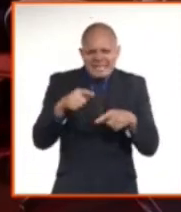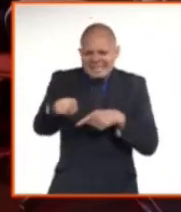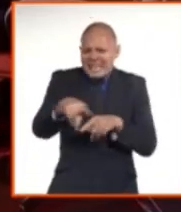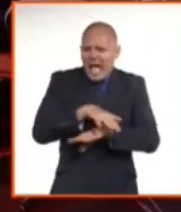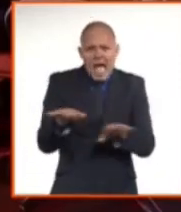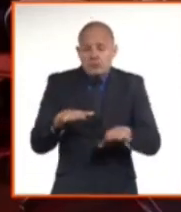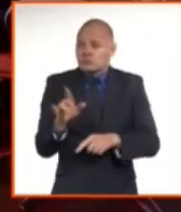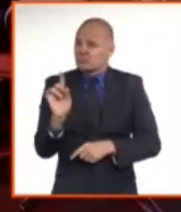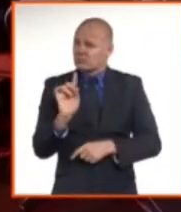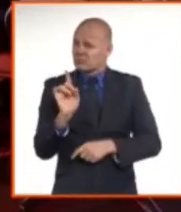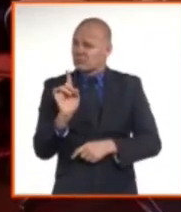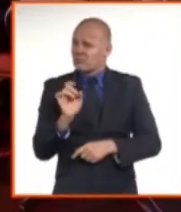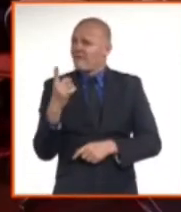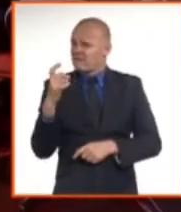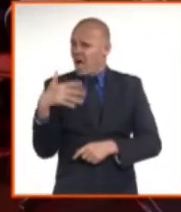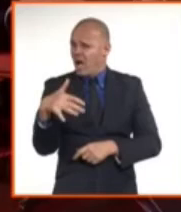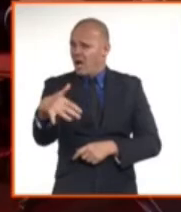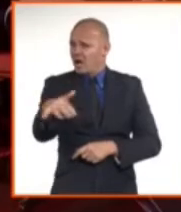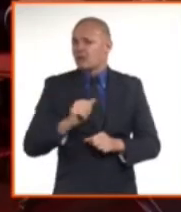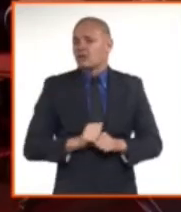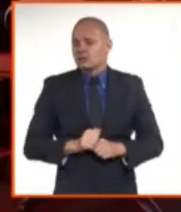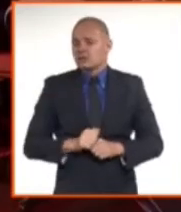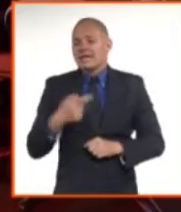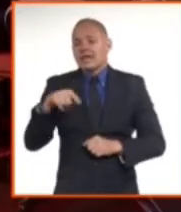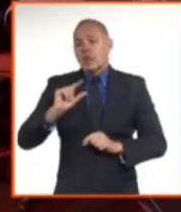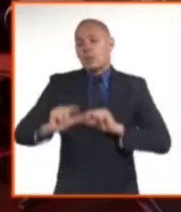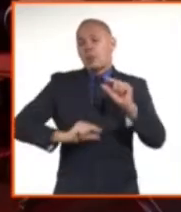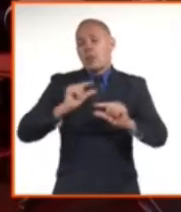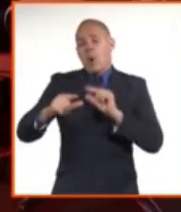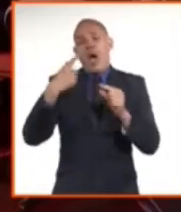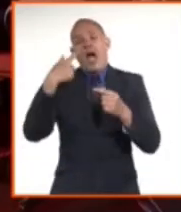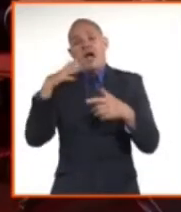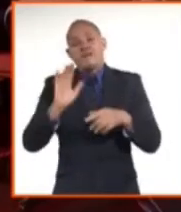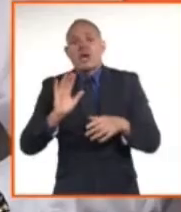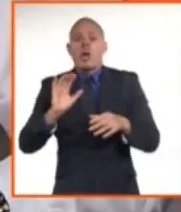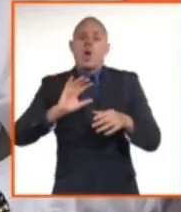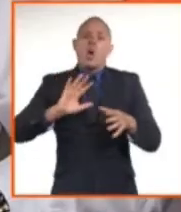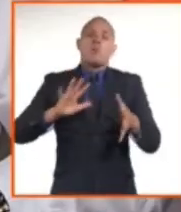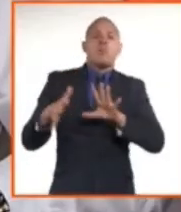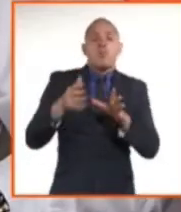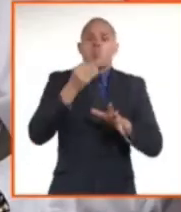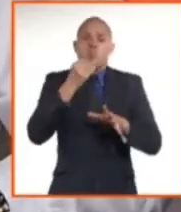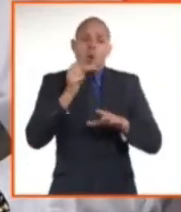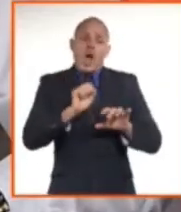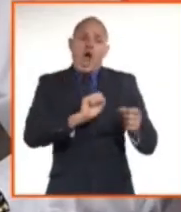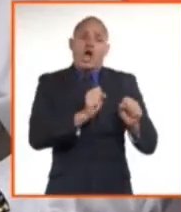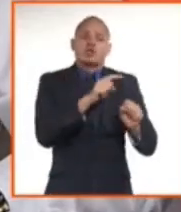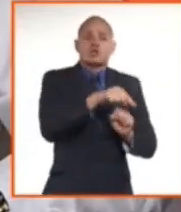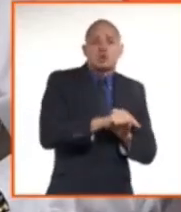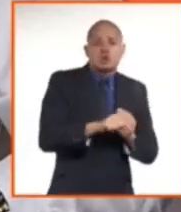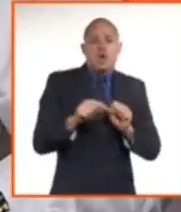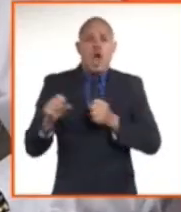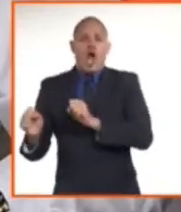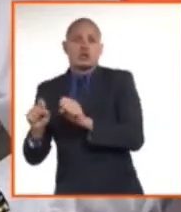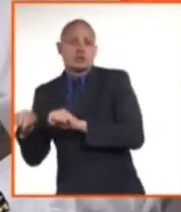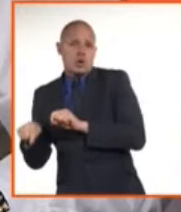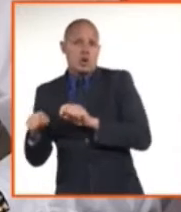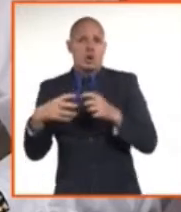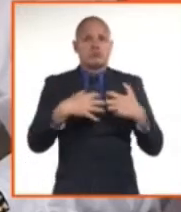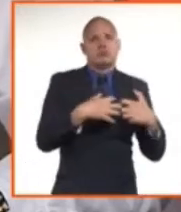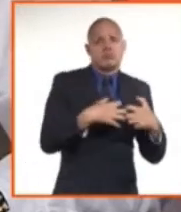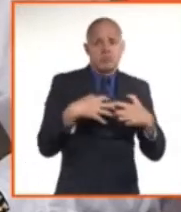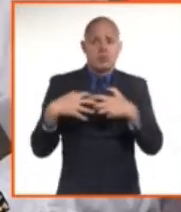decir, tiene que ser de un proceso, con un proceso gradual de ir recuperando estas capacidades de generación. Lleva tiempo, lleva